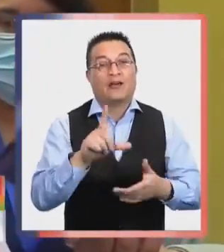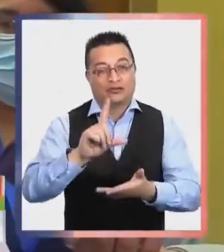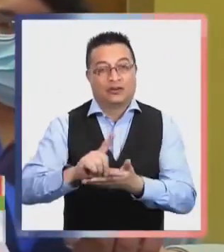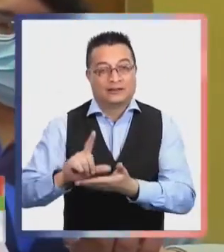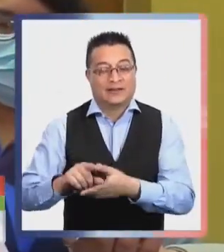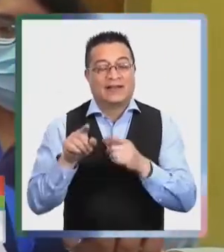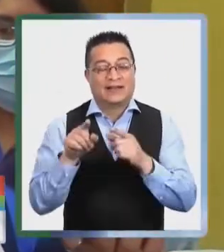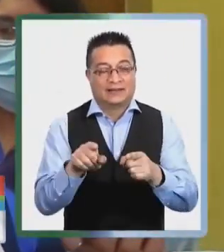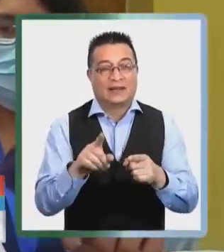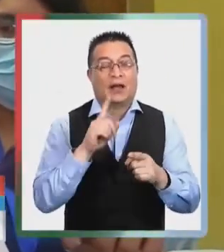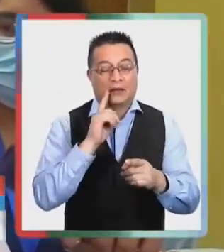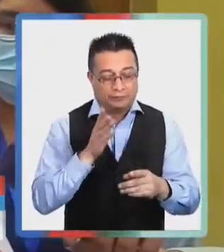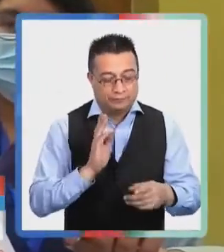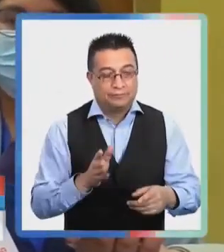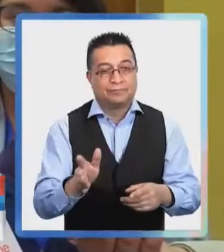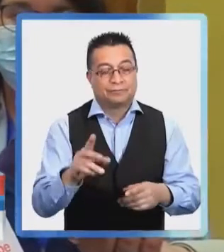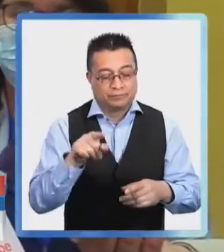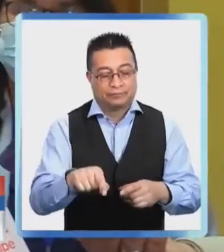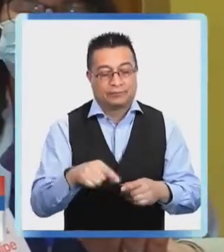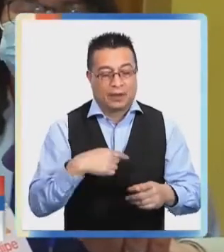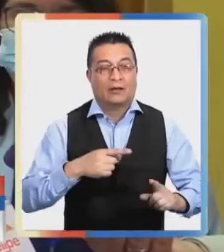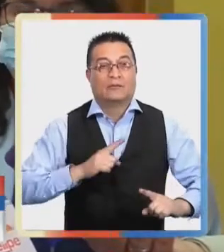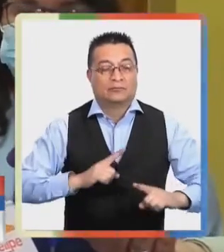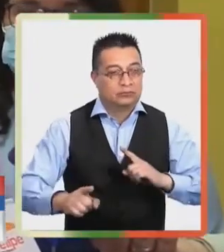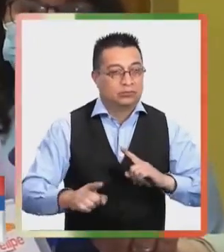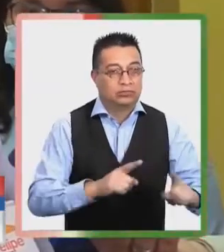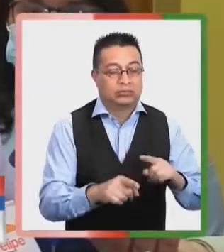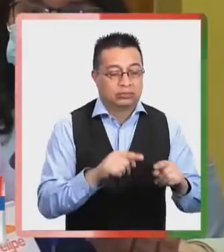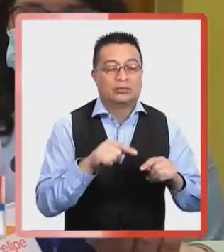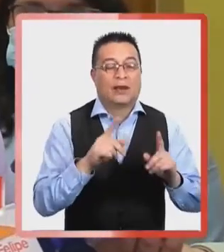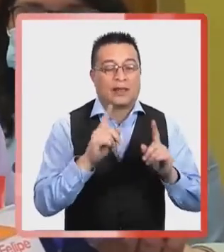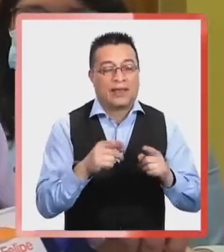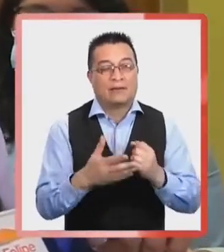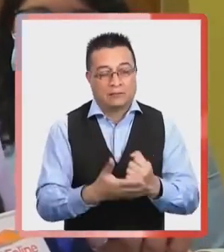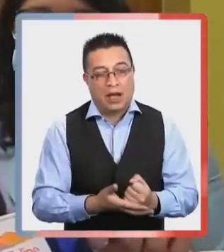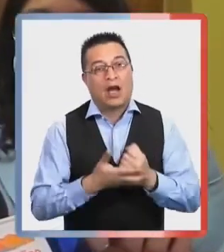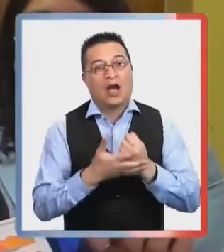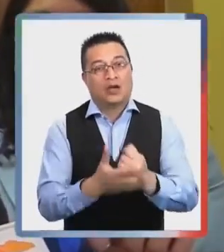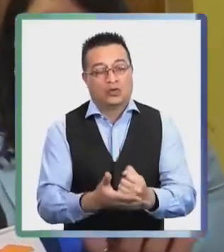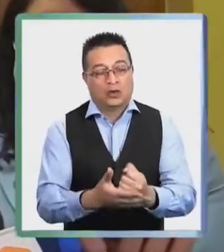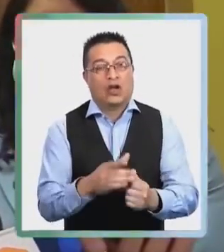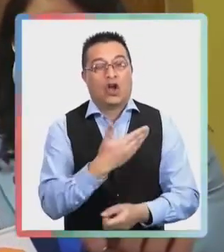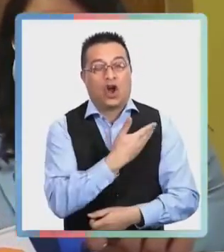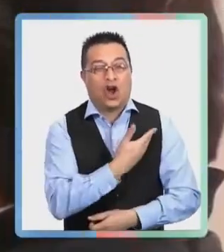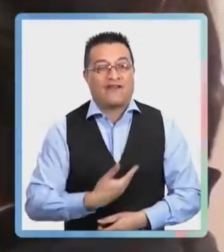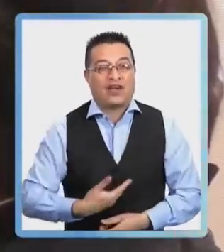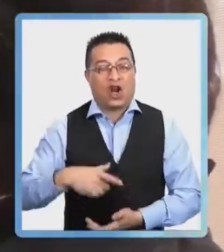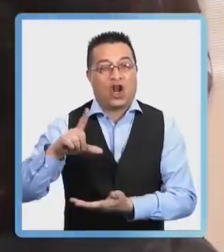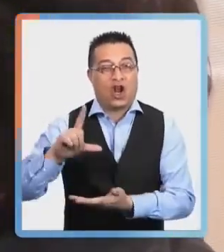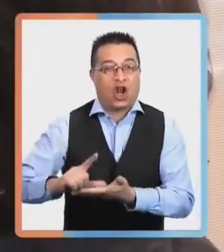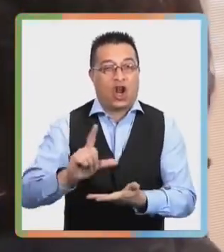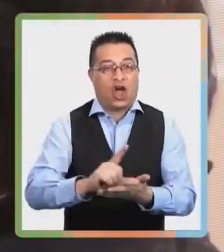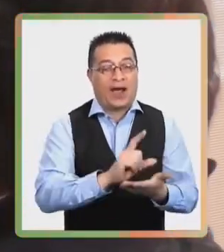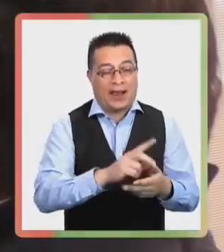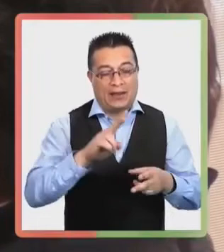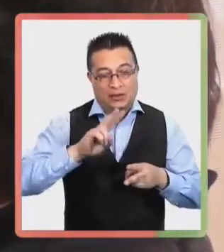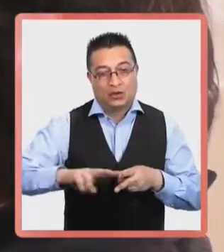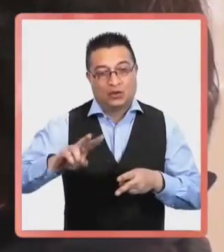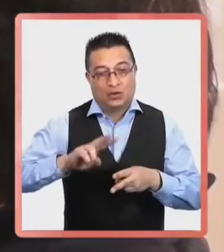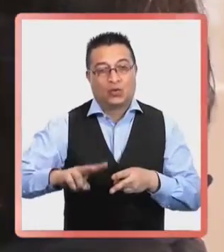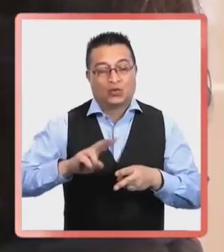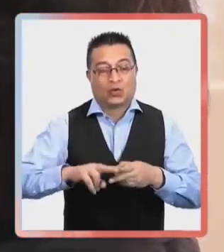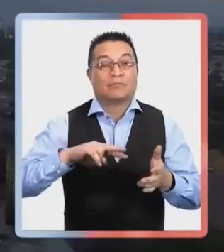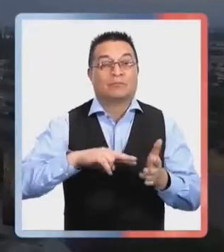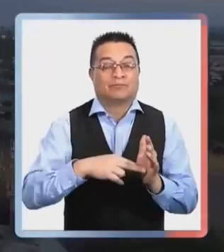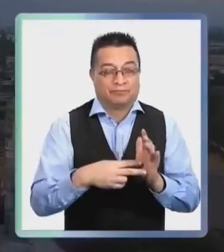localidad, esa va a seguir siendo la tónica de nuestra gestión como un ente que va a contribuir a los gobiernos locales, a